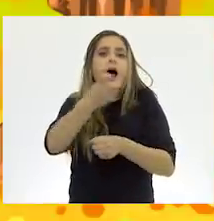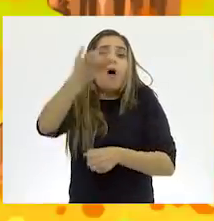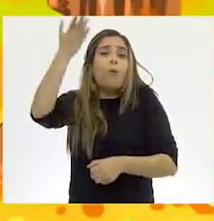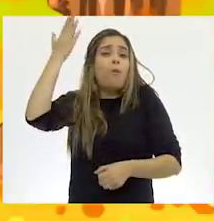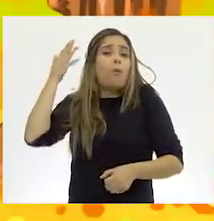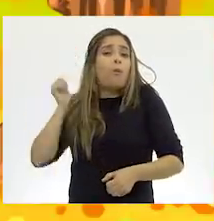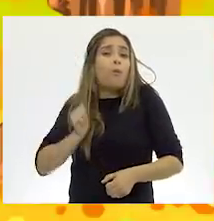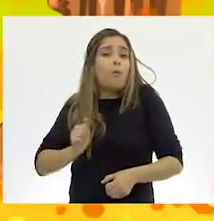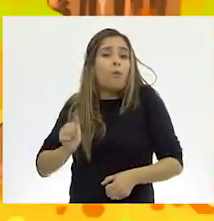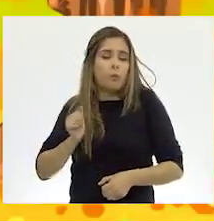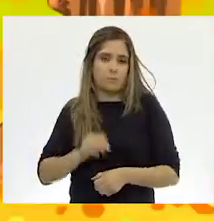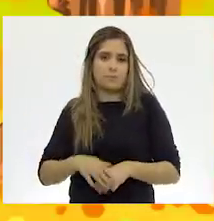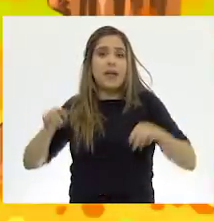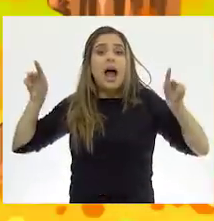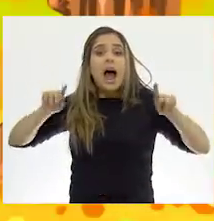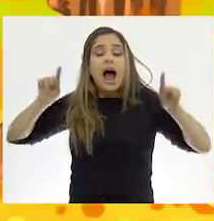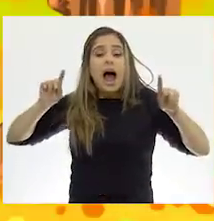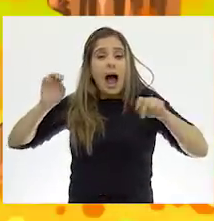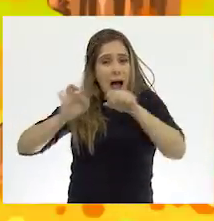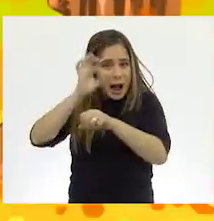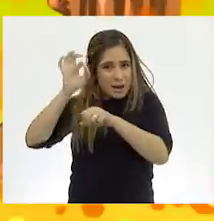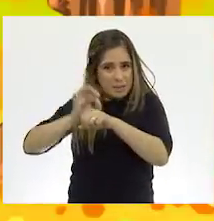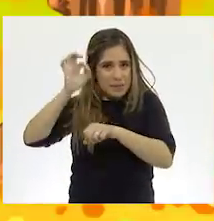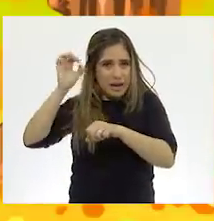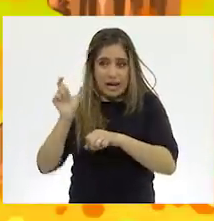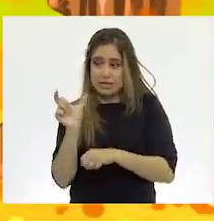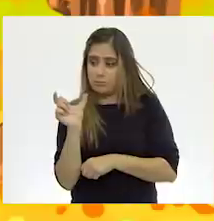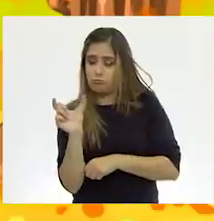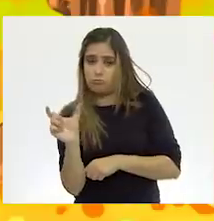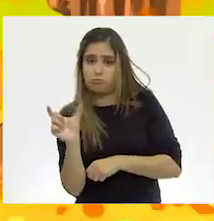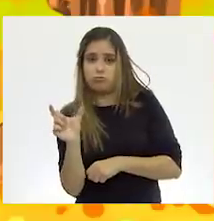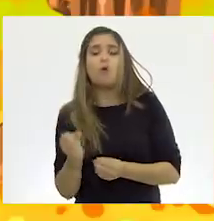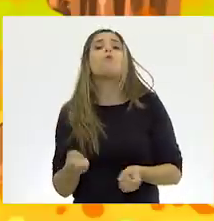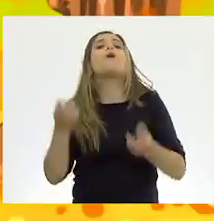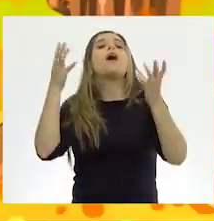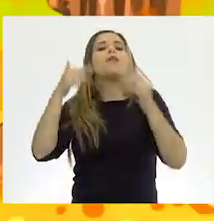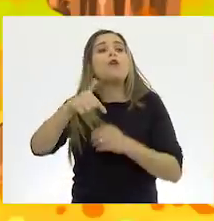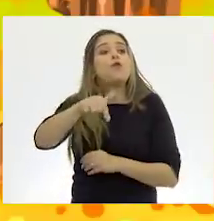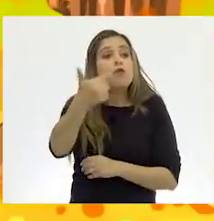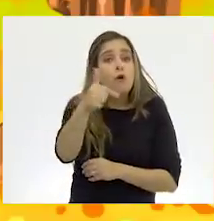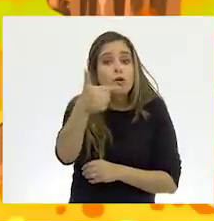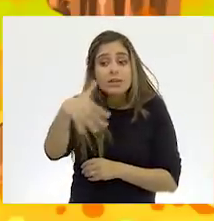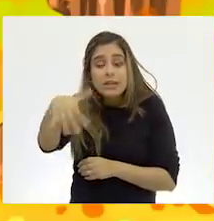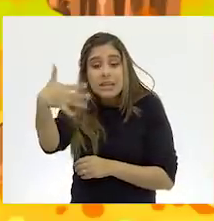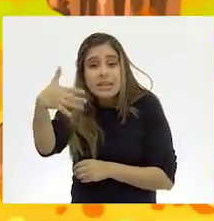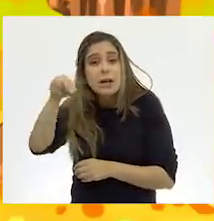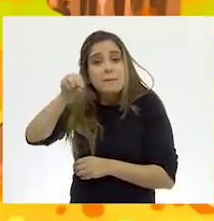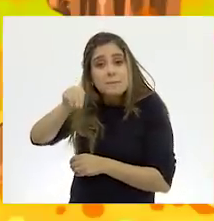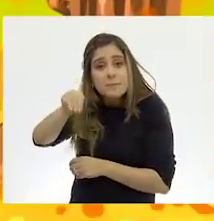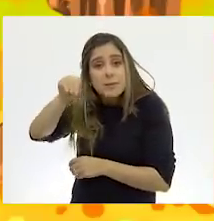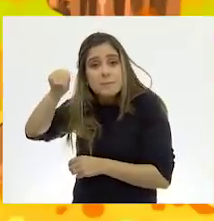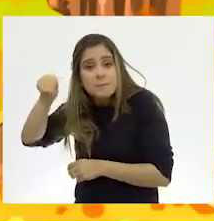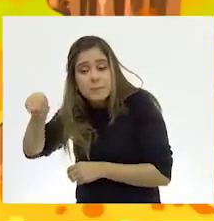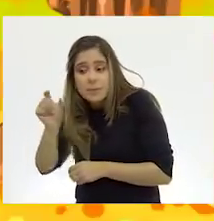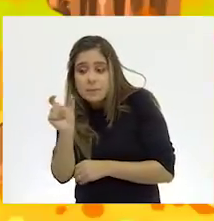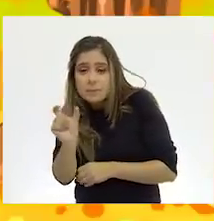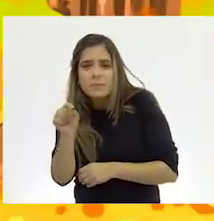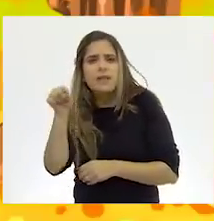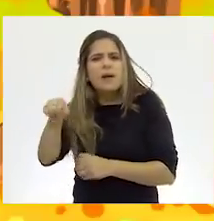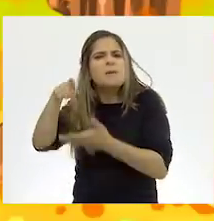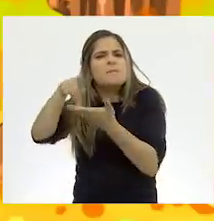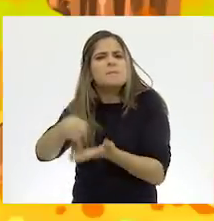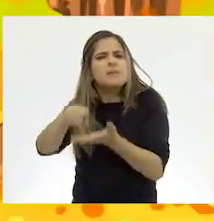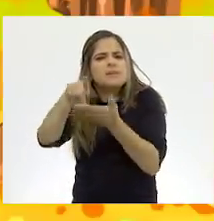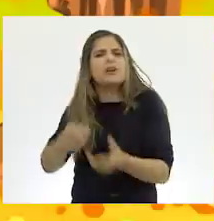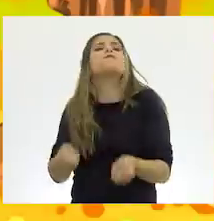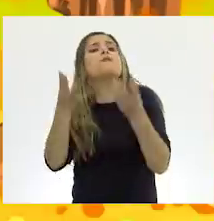abejas, obreras adultas, miden entre 12 y 15 milímetros y pesan más o